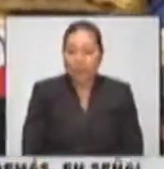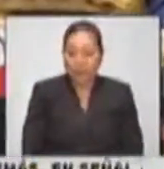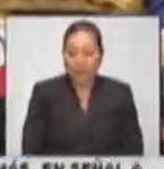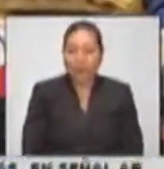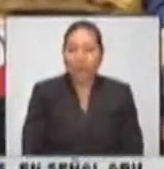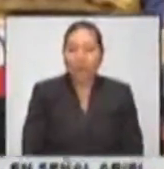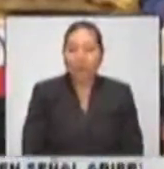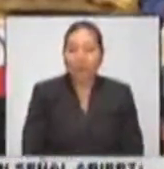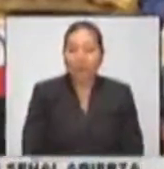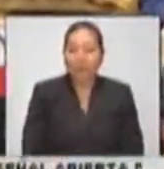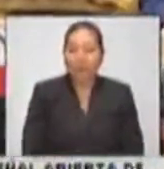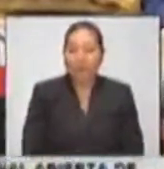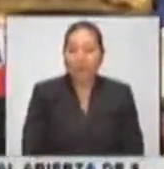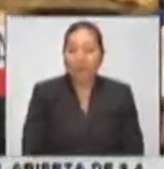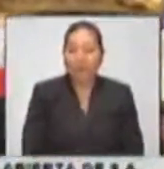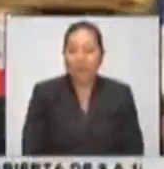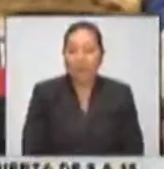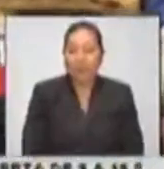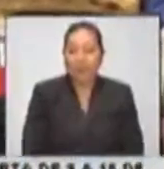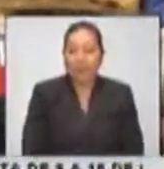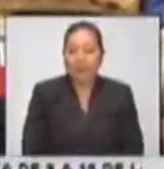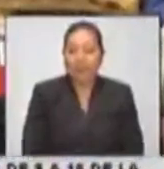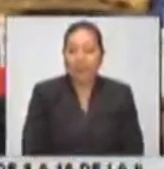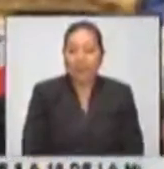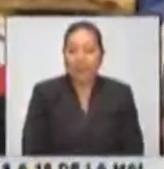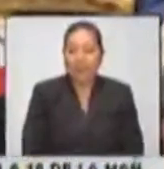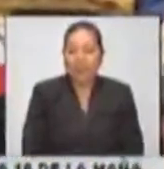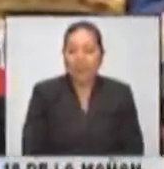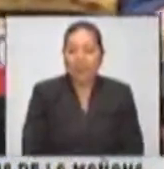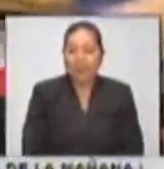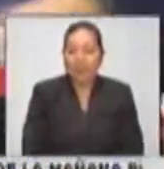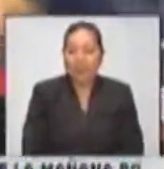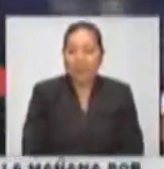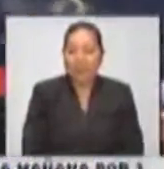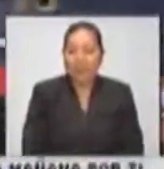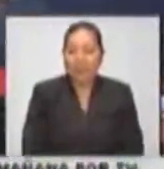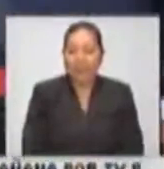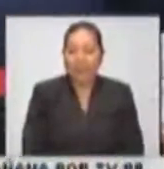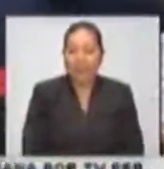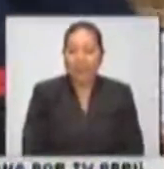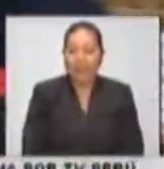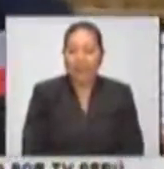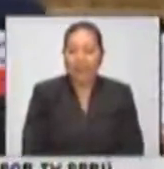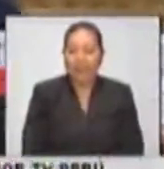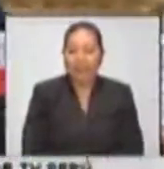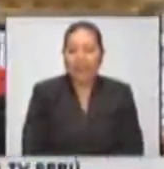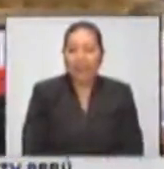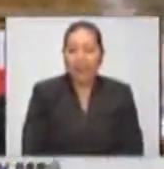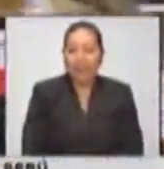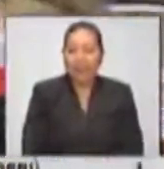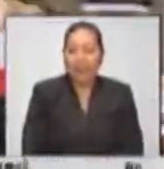Gracias. Seguidamente cedo la palabra al congresista Johnny Lescano.